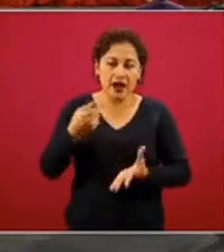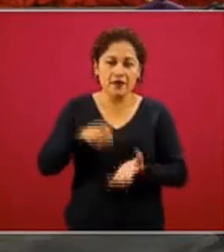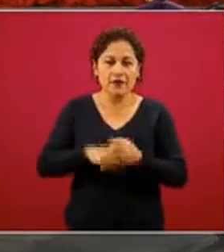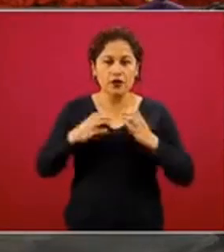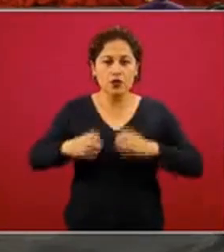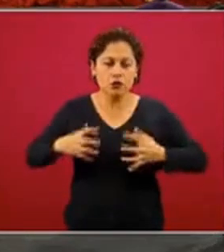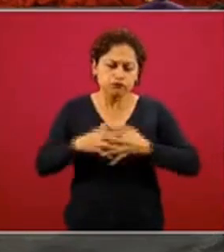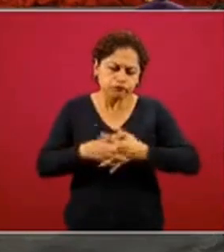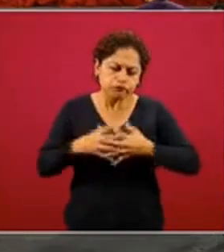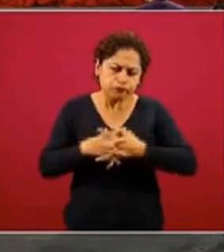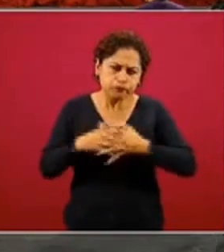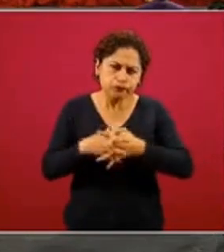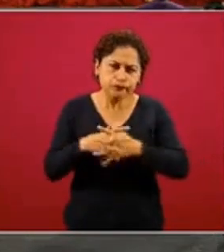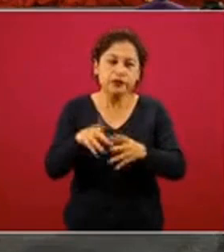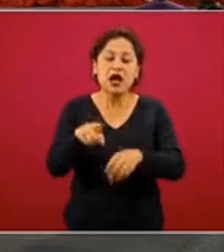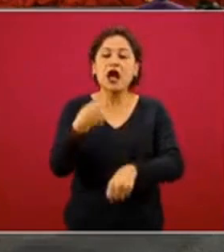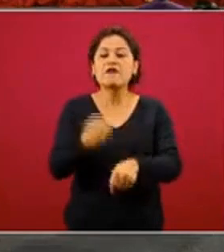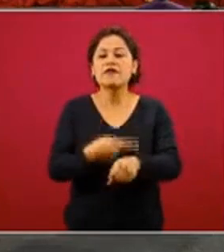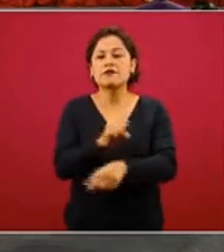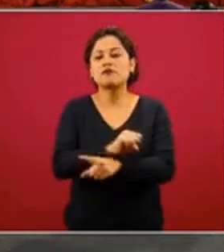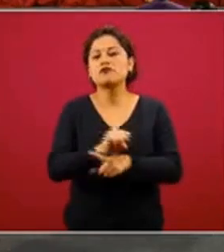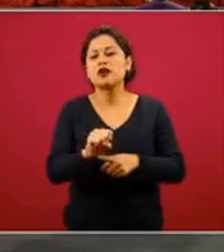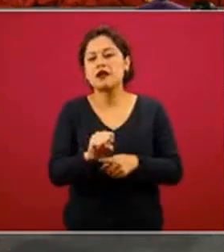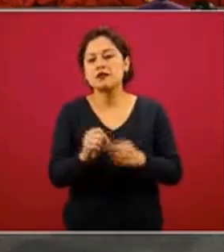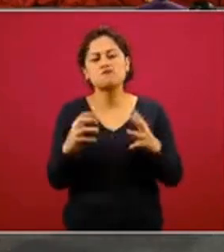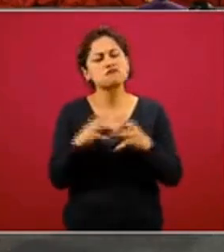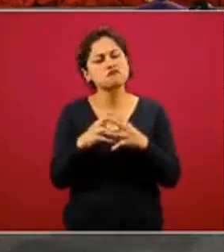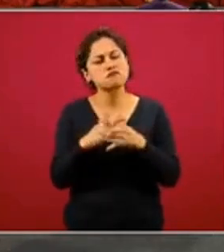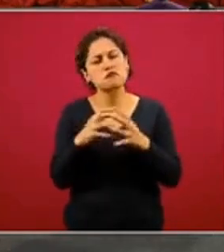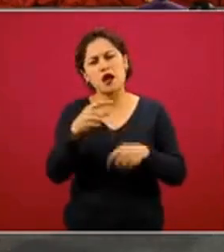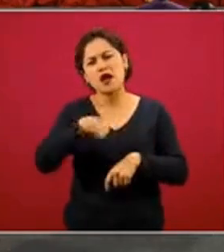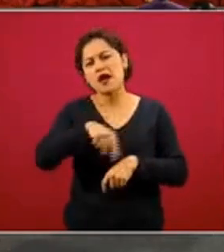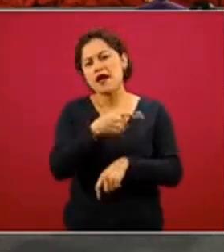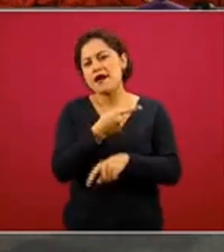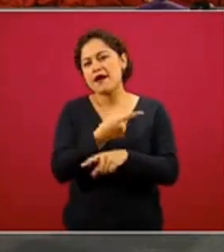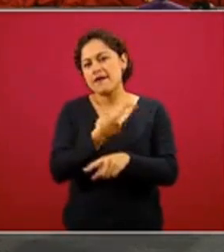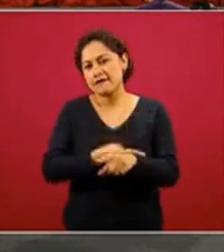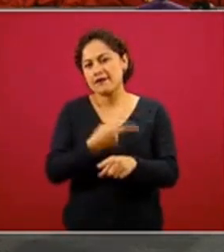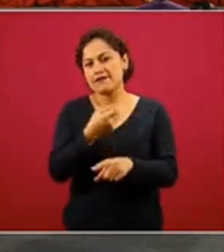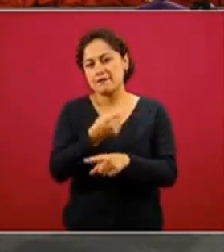puede pasar también hacia el camino del fallecimiento. La siguiente, por favor.